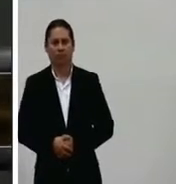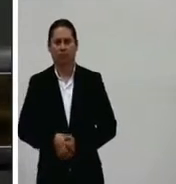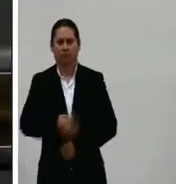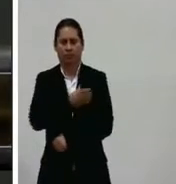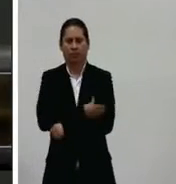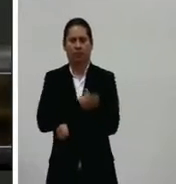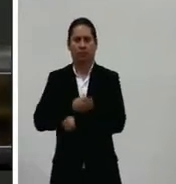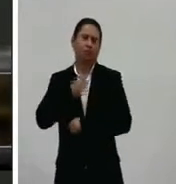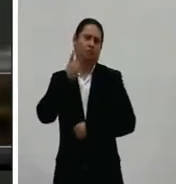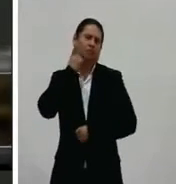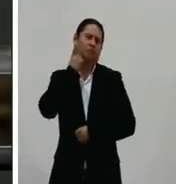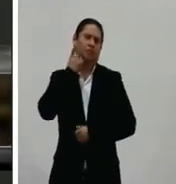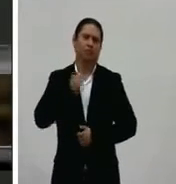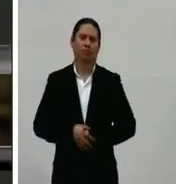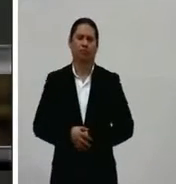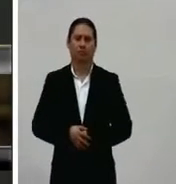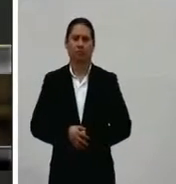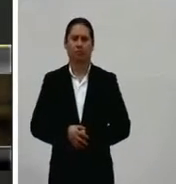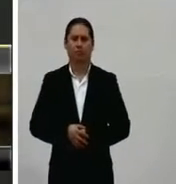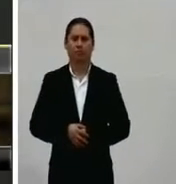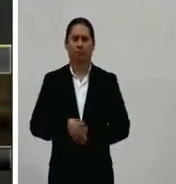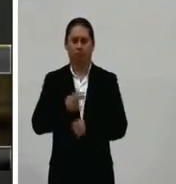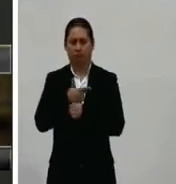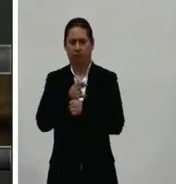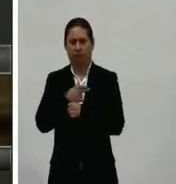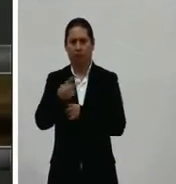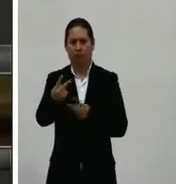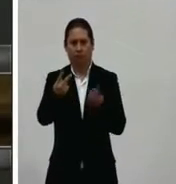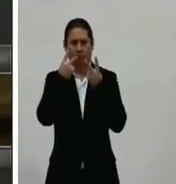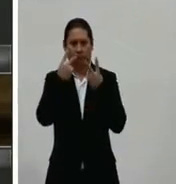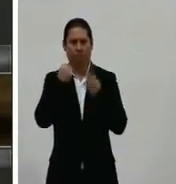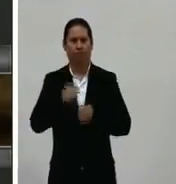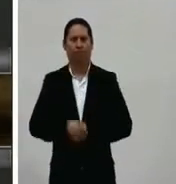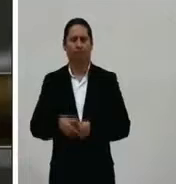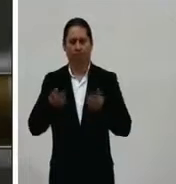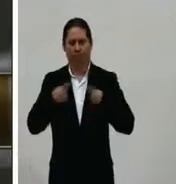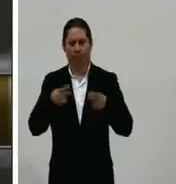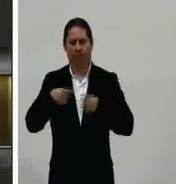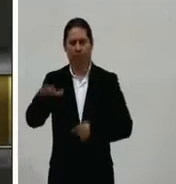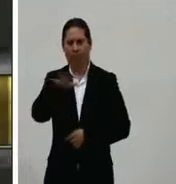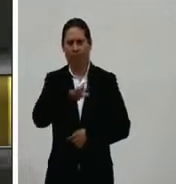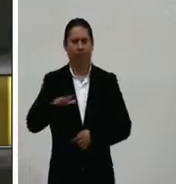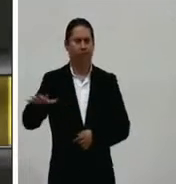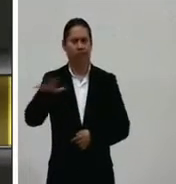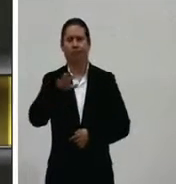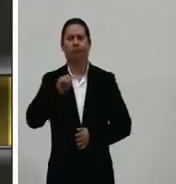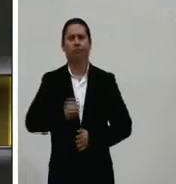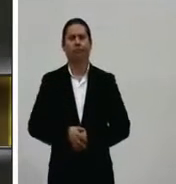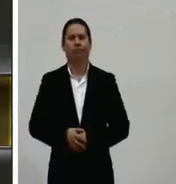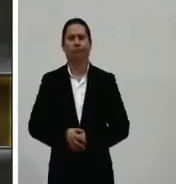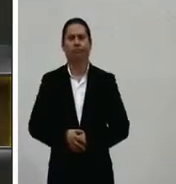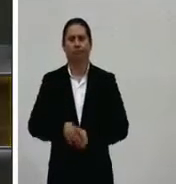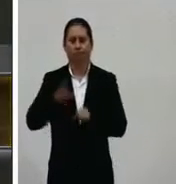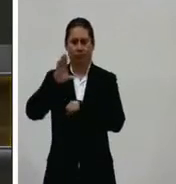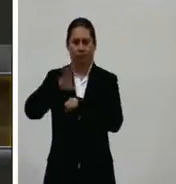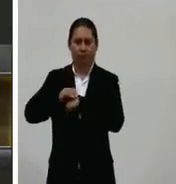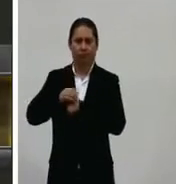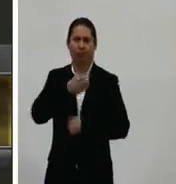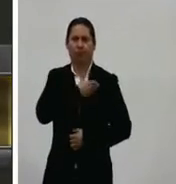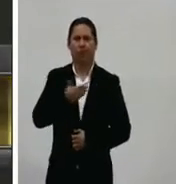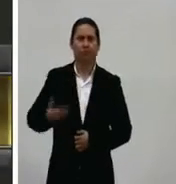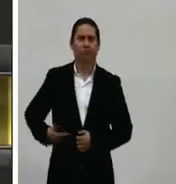Compañeras y compañeros diputados, medios de comunicación, al pueblo de Chiapas en general, con su venia,